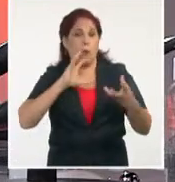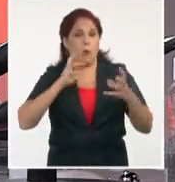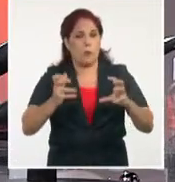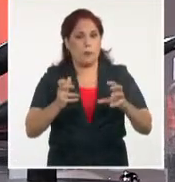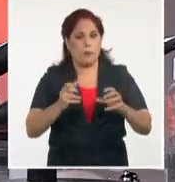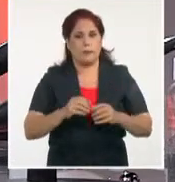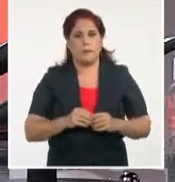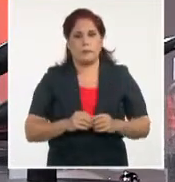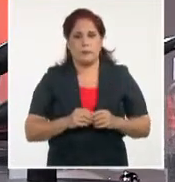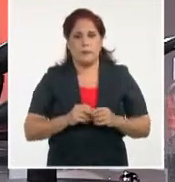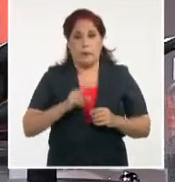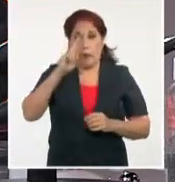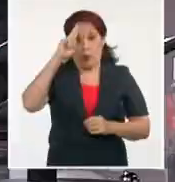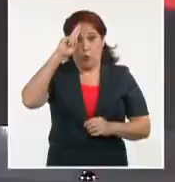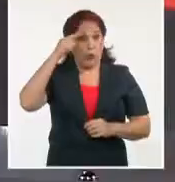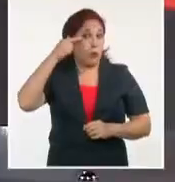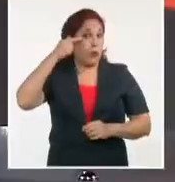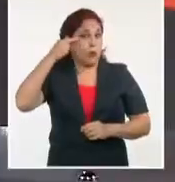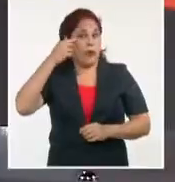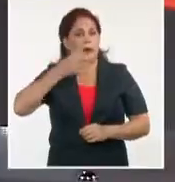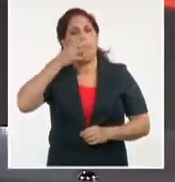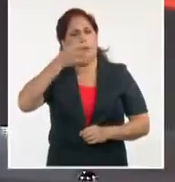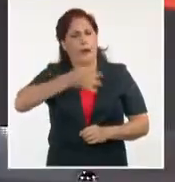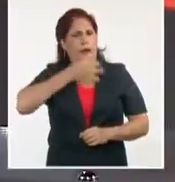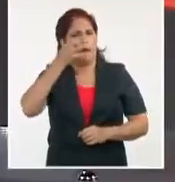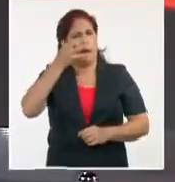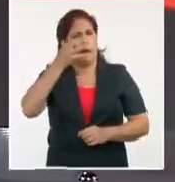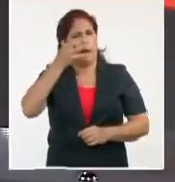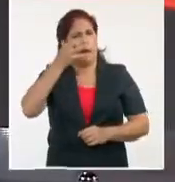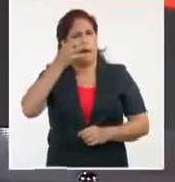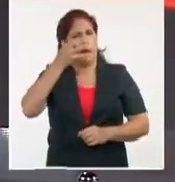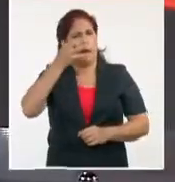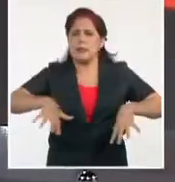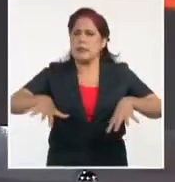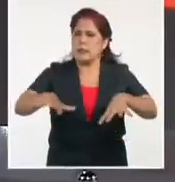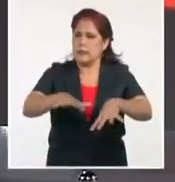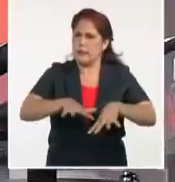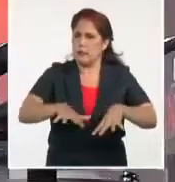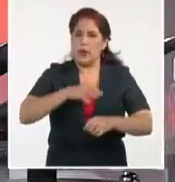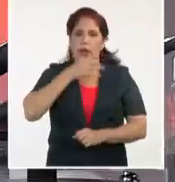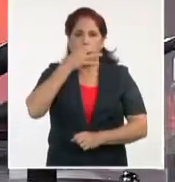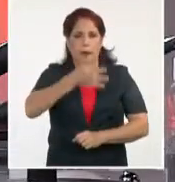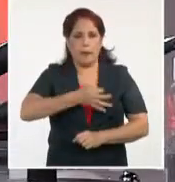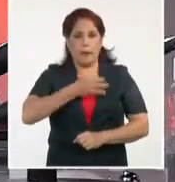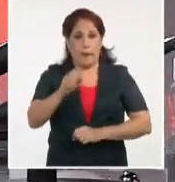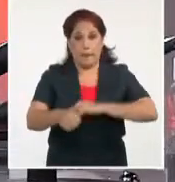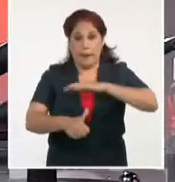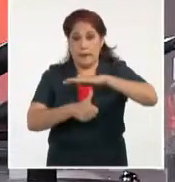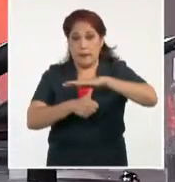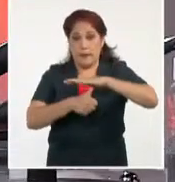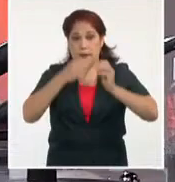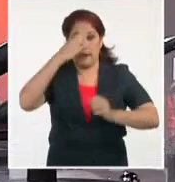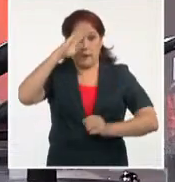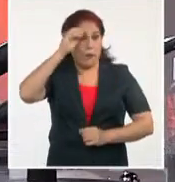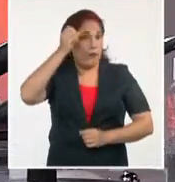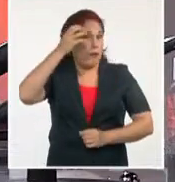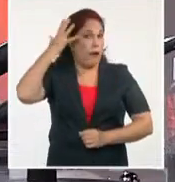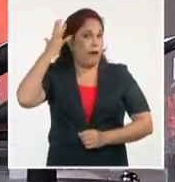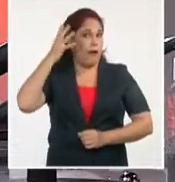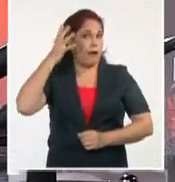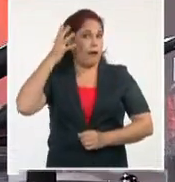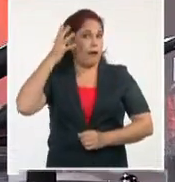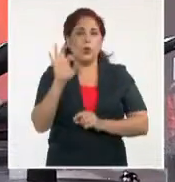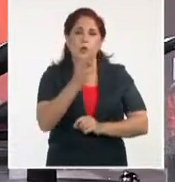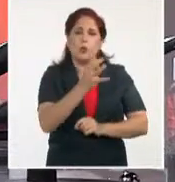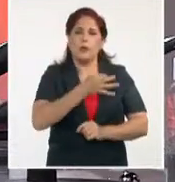aunque el doctor Durán nos va a hablar y actualizar sobre el tema. Hoy el presidente Miguel Díaz-Canel publicó en su cuenta